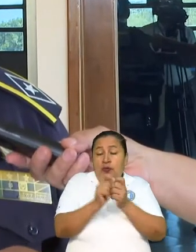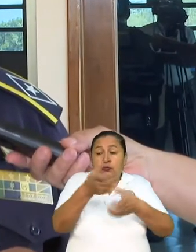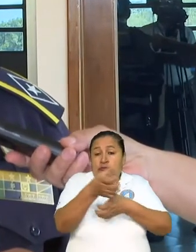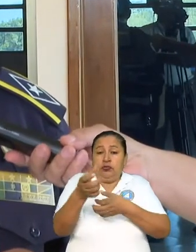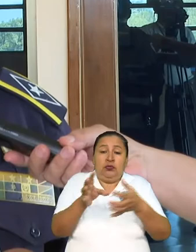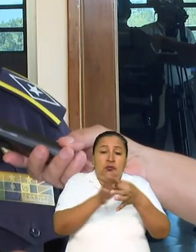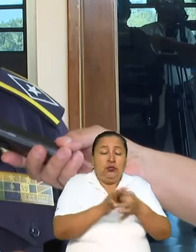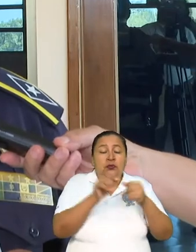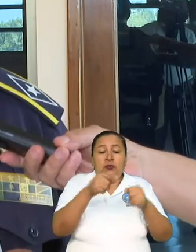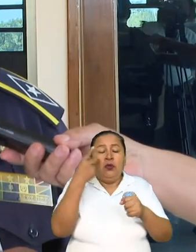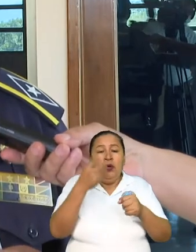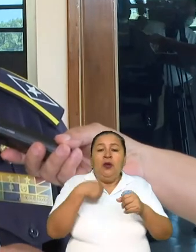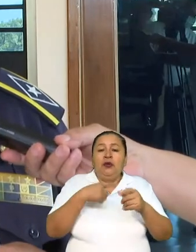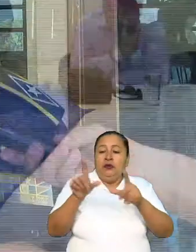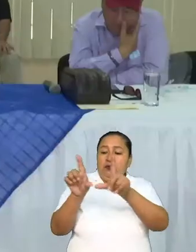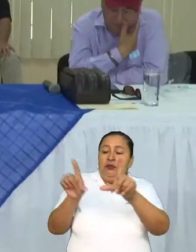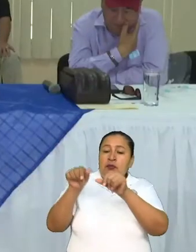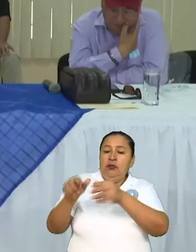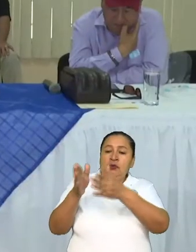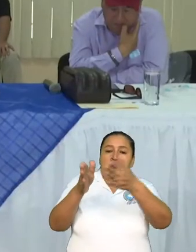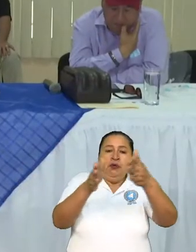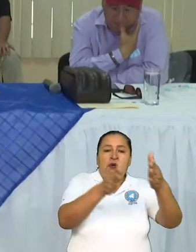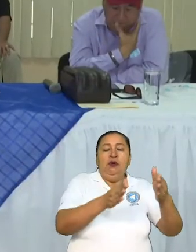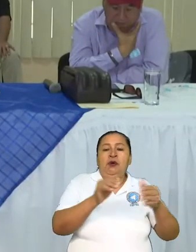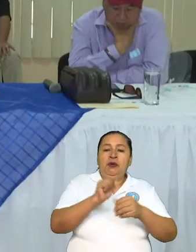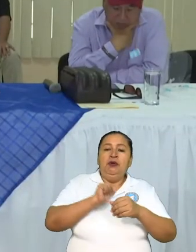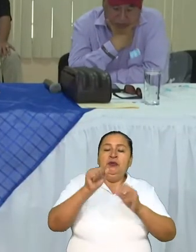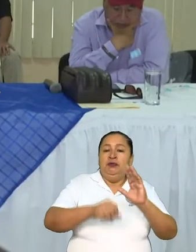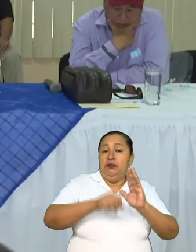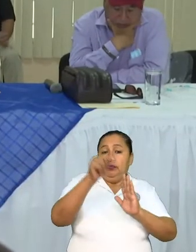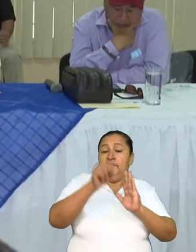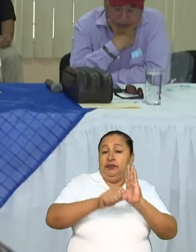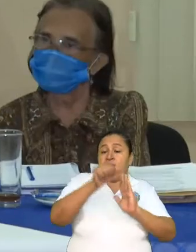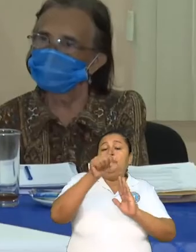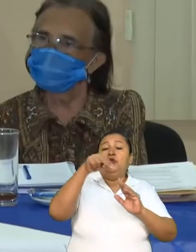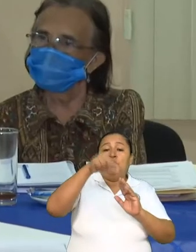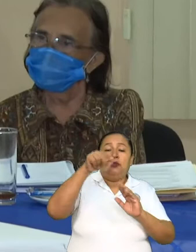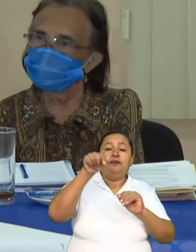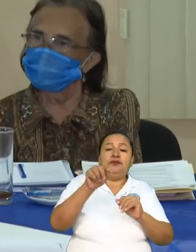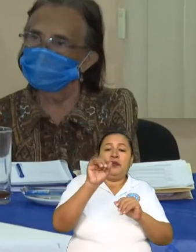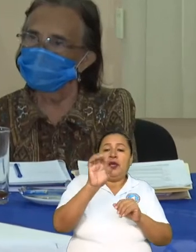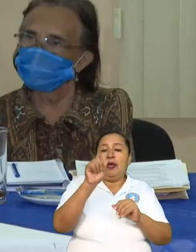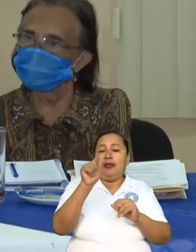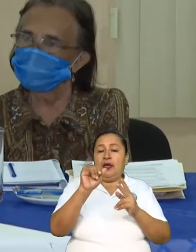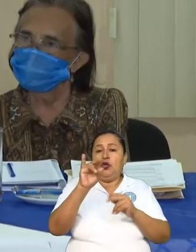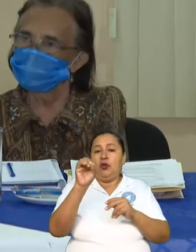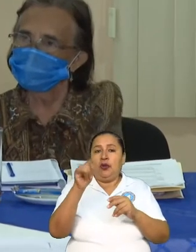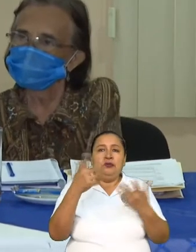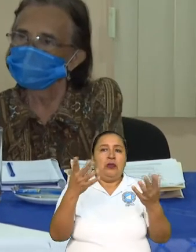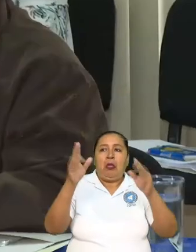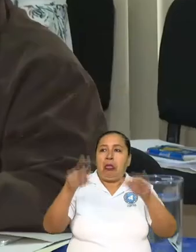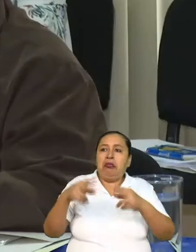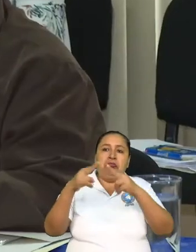las estaciones de bomberos que tenemos en el Atlántico Norte, ahora para el huracán. Eti y Iota nos quedamos sin